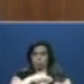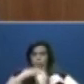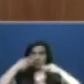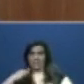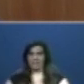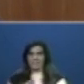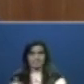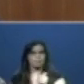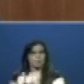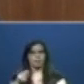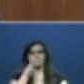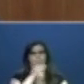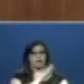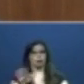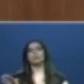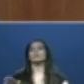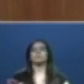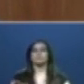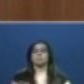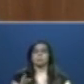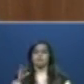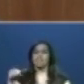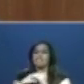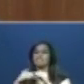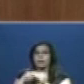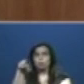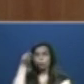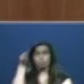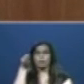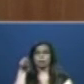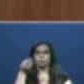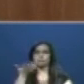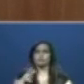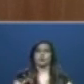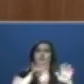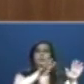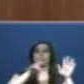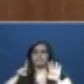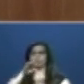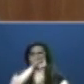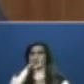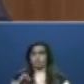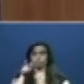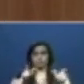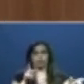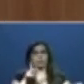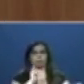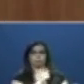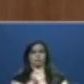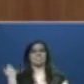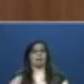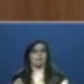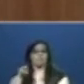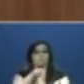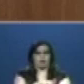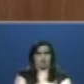dependencia según los últimos datos del inserso más del 99% de las personas con derecho a prestación ya la reciben 19 puntos